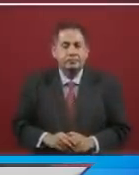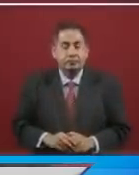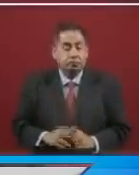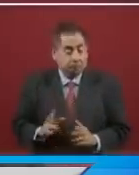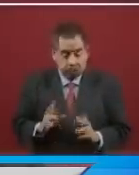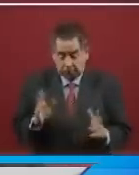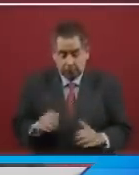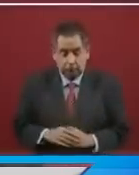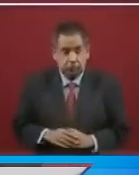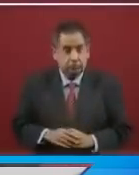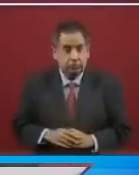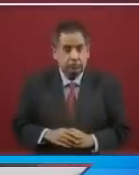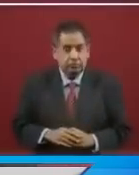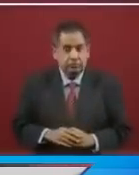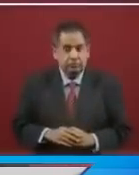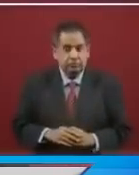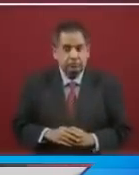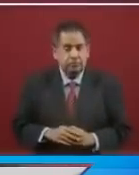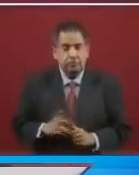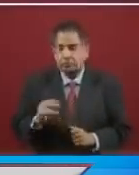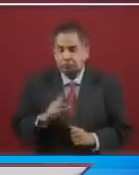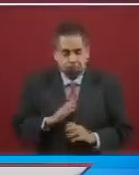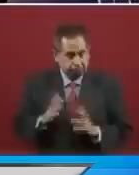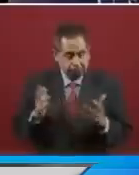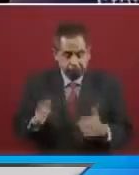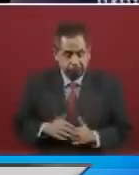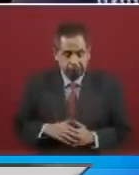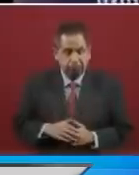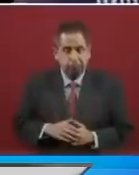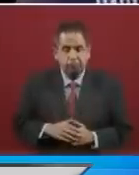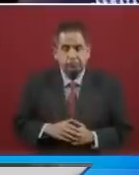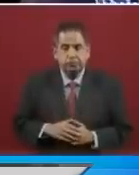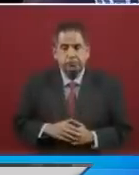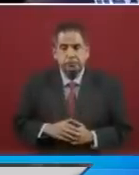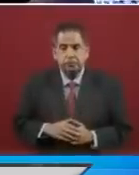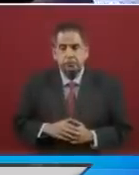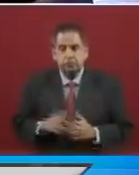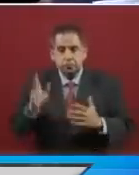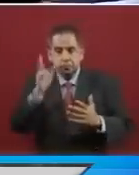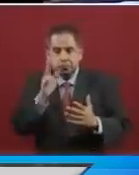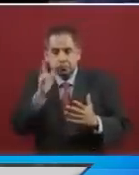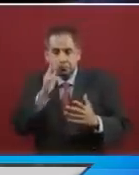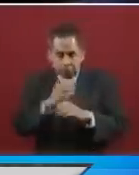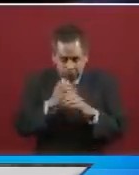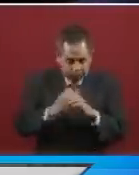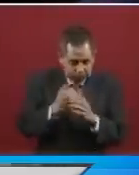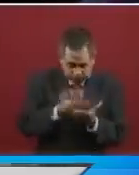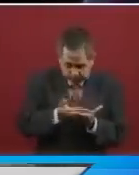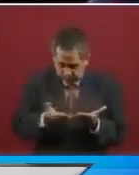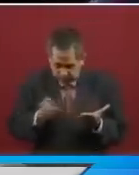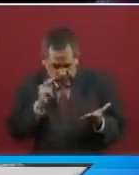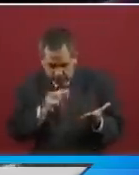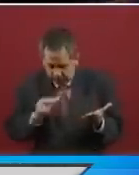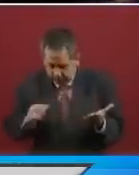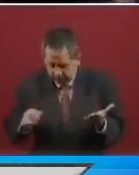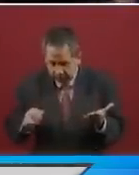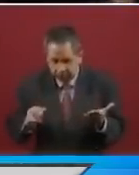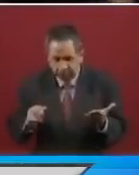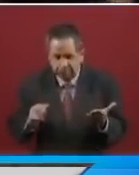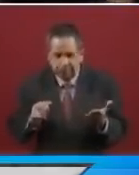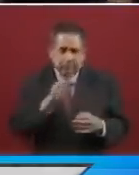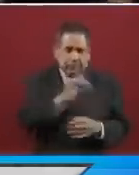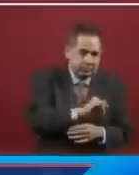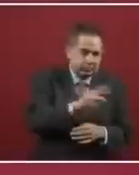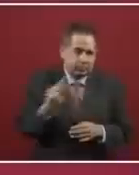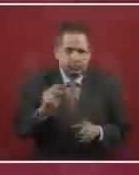una supuesta carta de Juan Gabriel. La carta la recibió de una persona que se acercó a él y le aseguró que Juan Gabriel está vivo. Menciona que no hay elementos